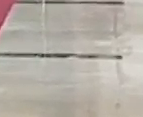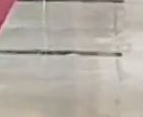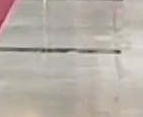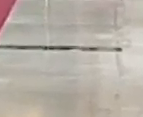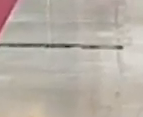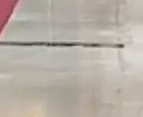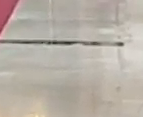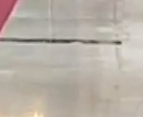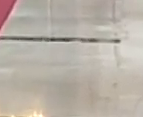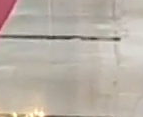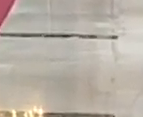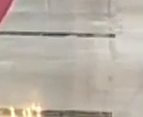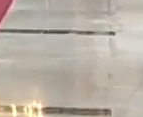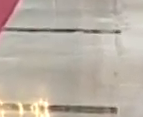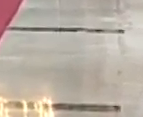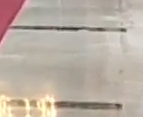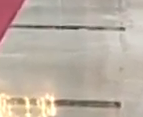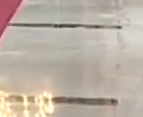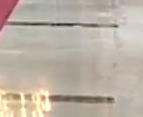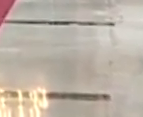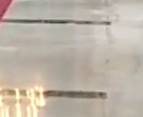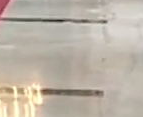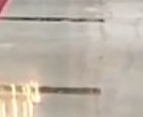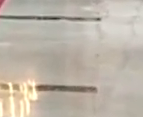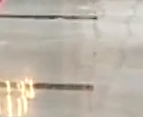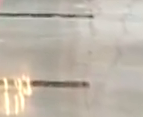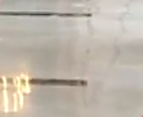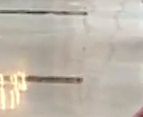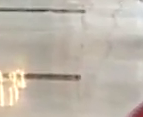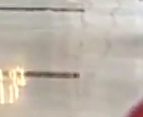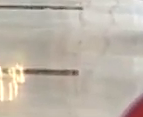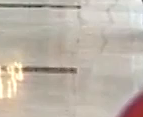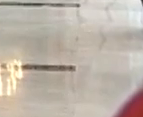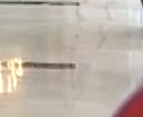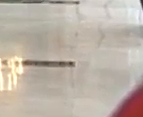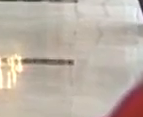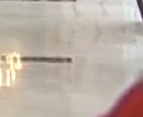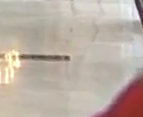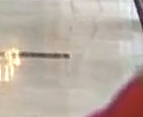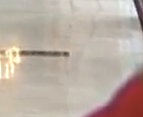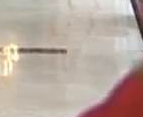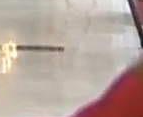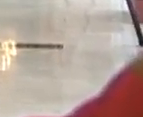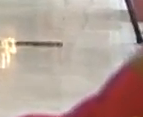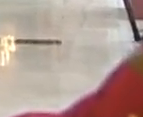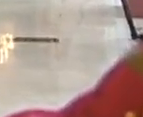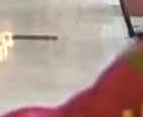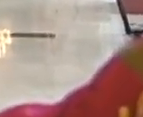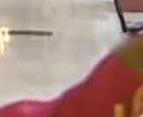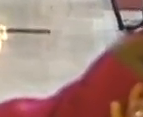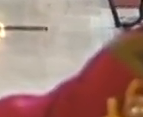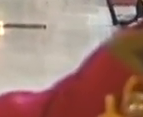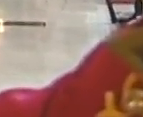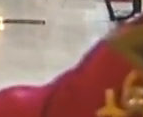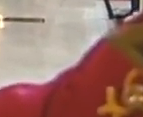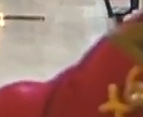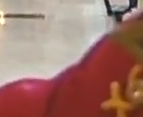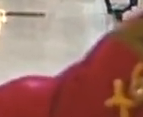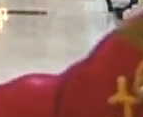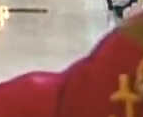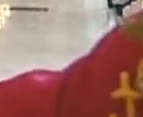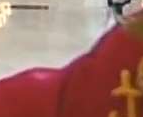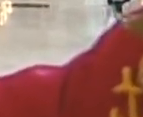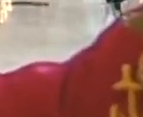Mohamed Barquindo. En este momento, el jefe de Estado venezolano acompaña hasta la entrada del Palacio de Gobierno